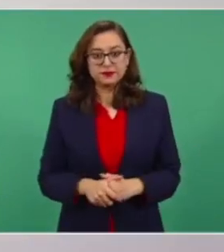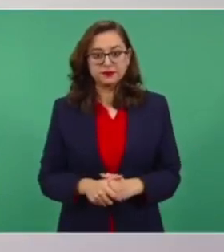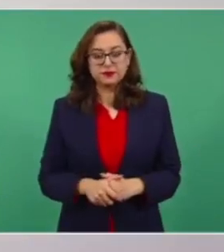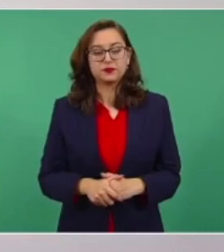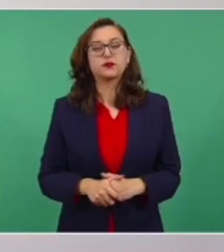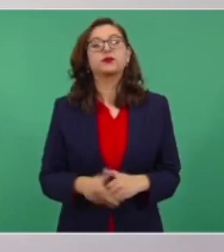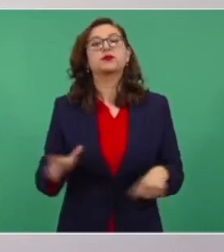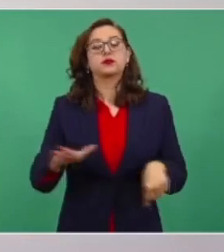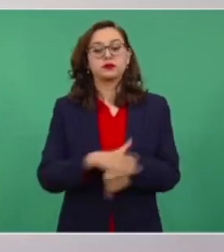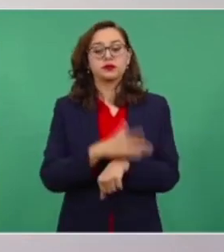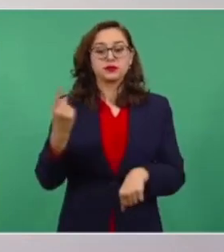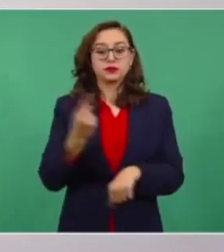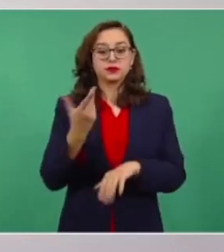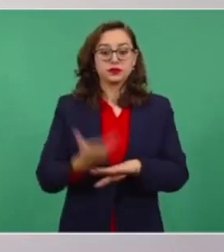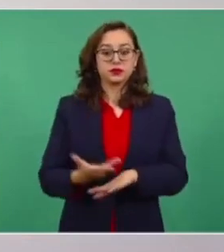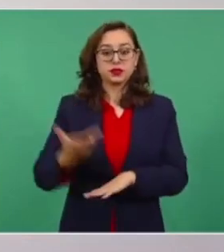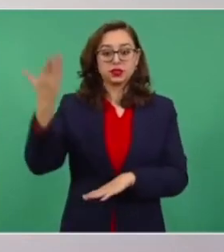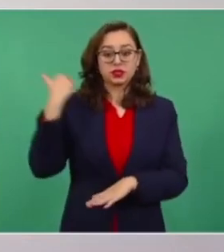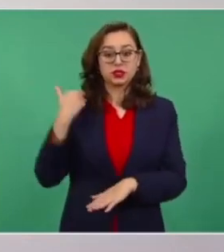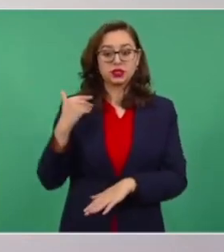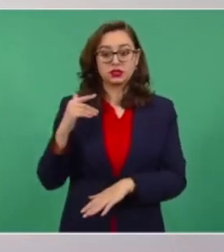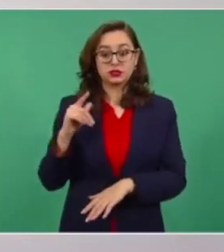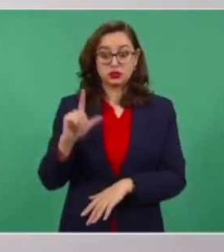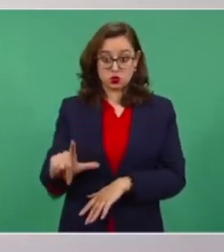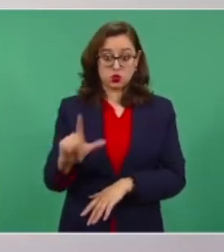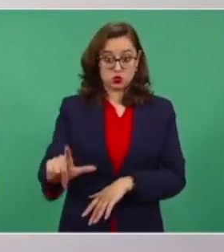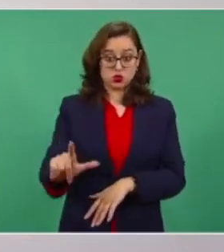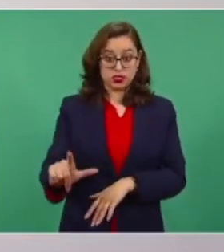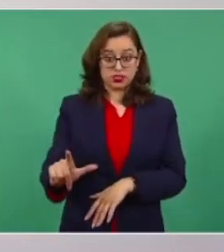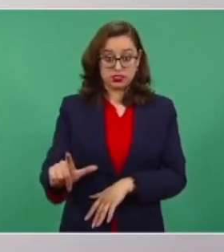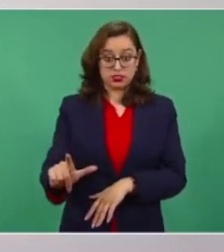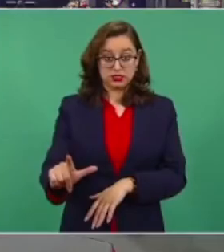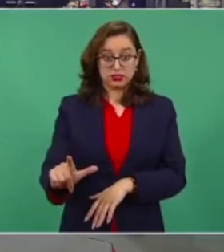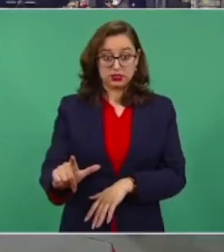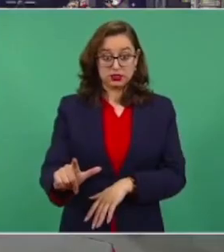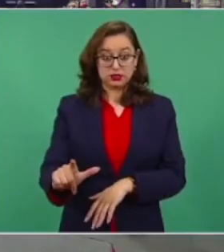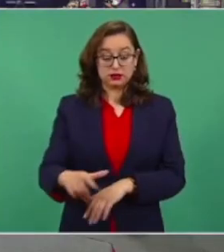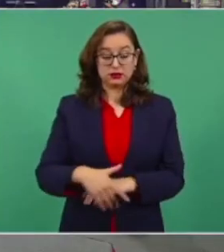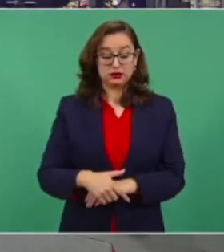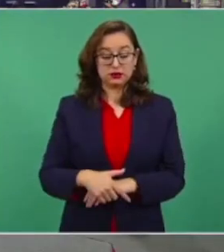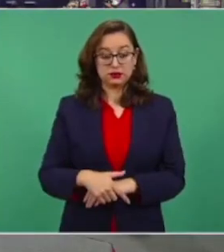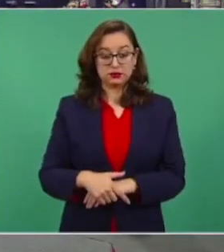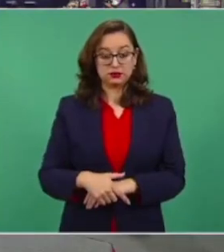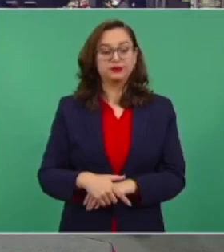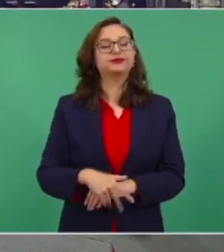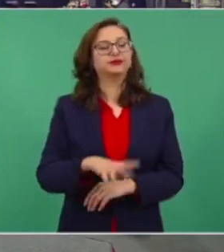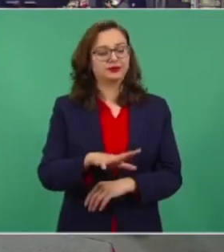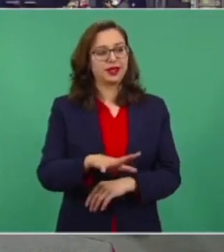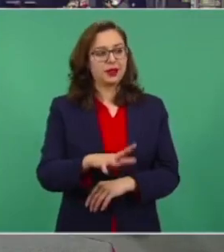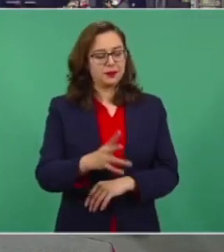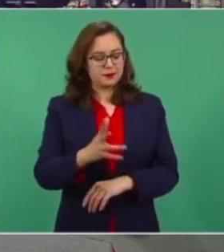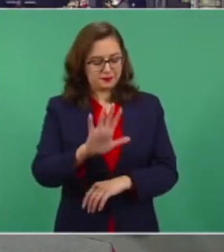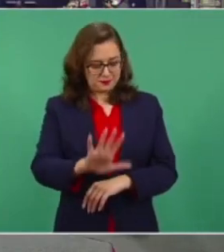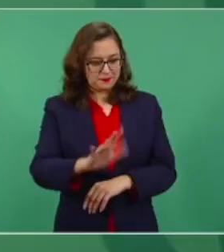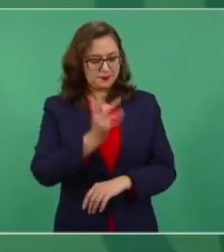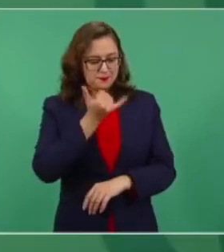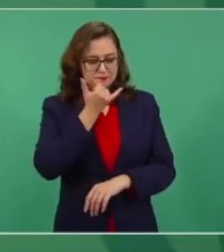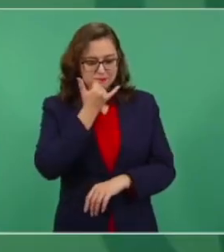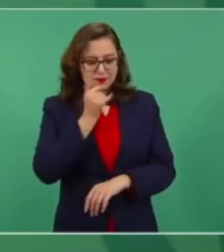Porque si fuera como era, No, pues, sería el lunes. es que estoy pensando ahora que dijimos lo del jueves.